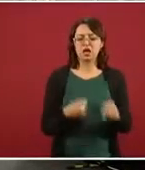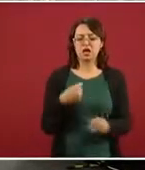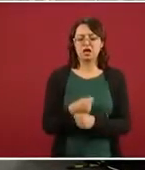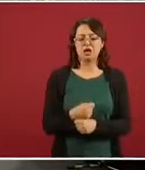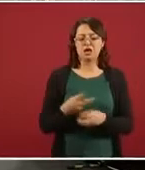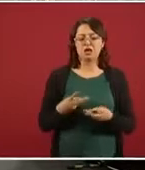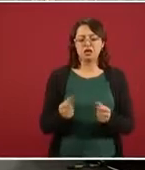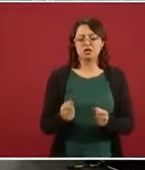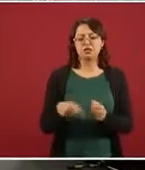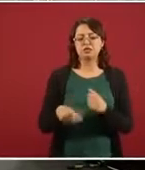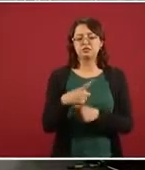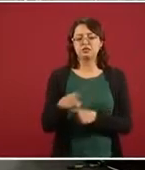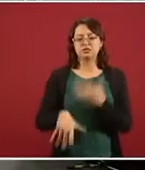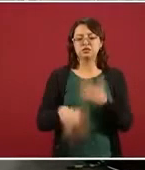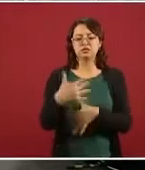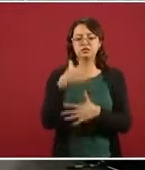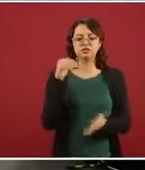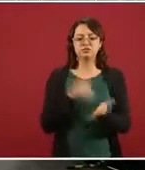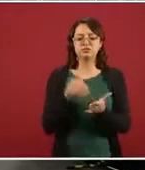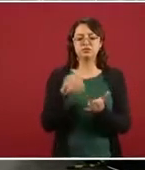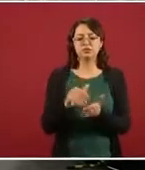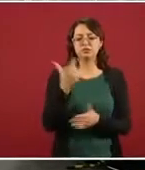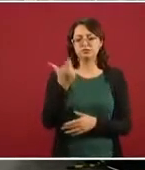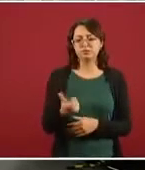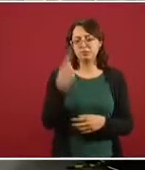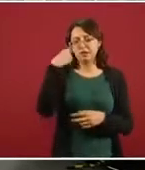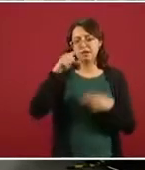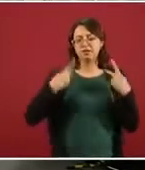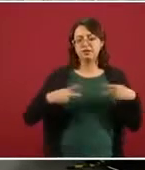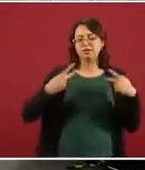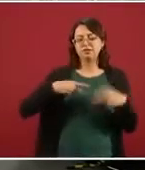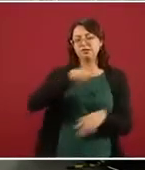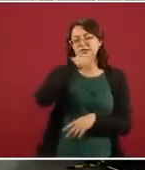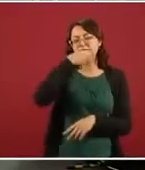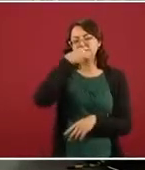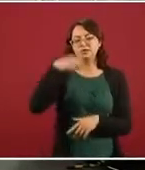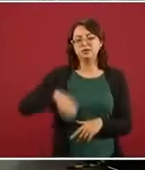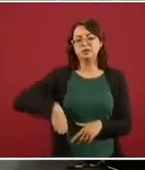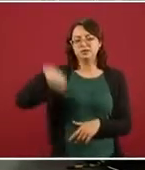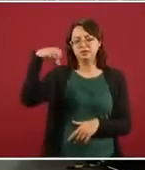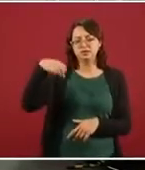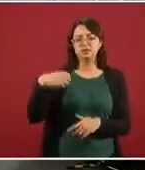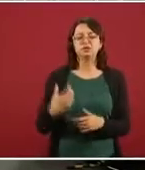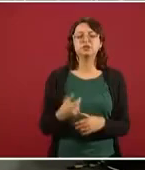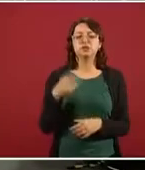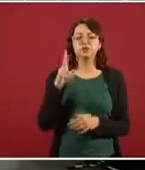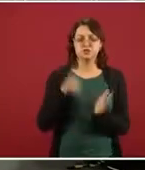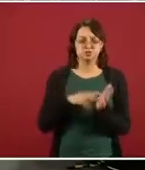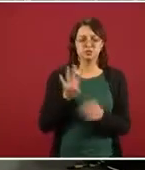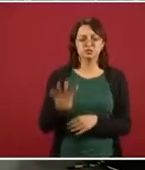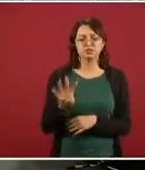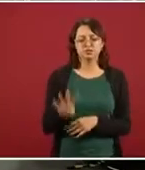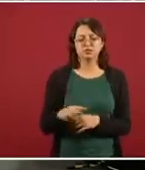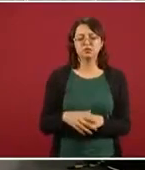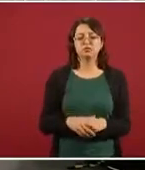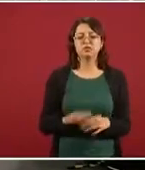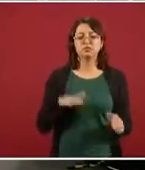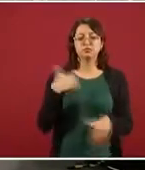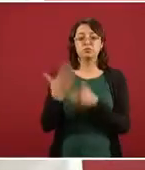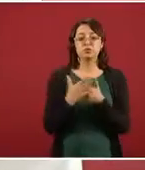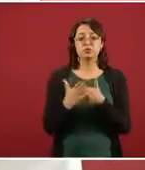ejercer 115,000 millones de pesos de la pensión de adulto mayor. para 2019.